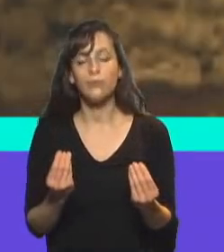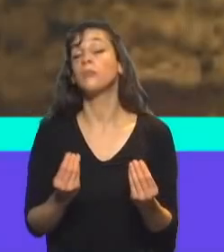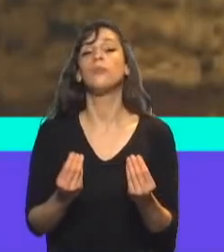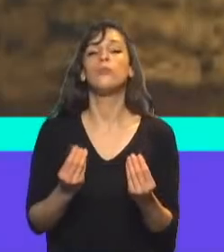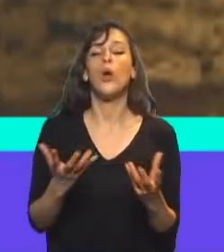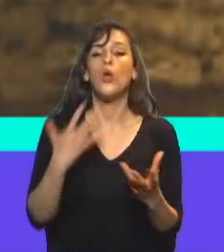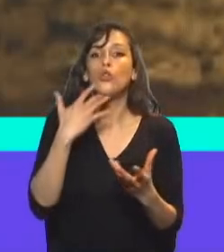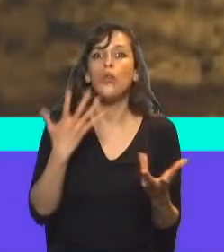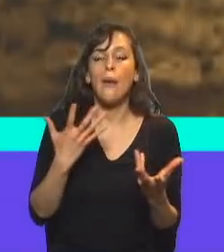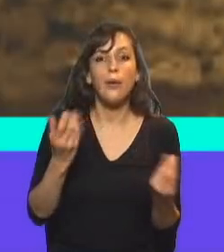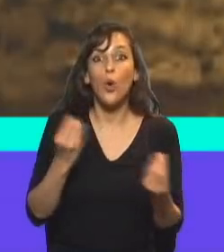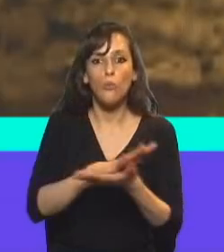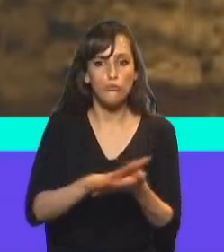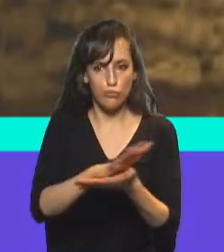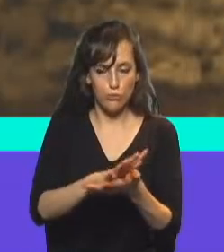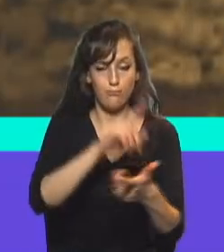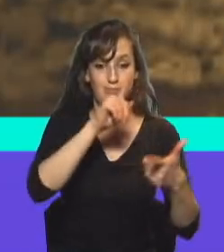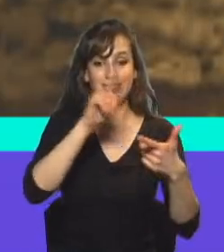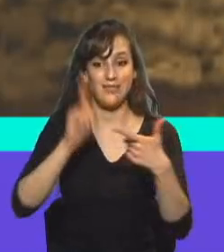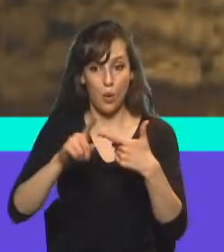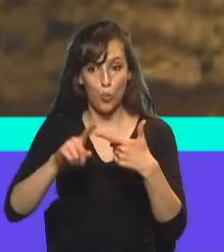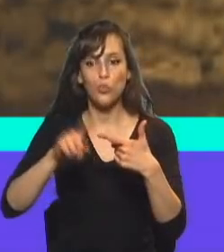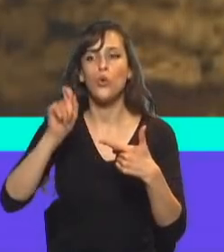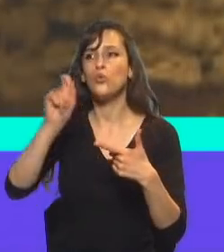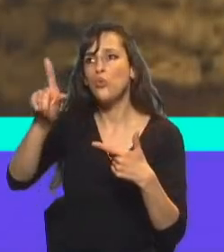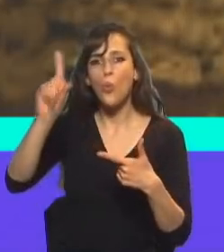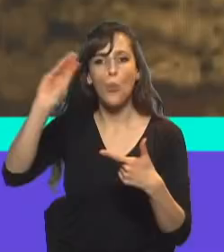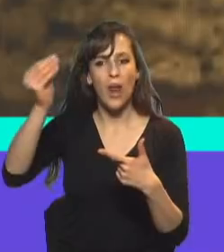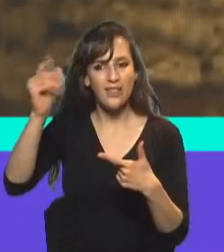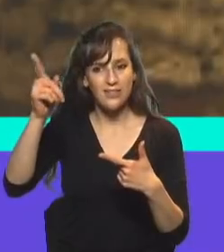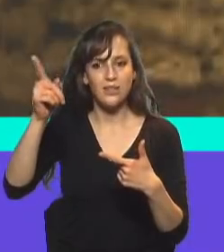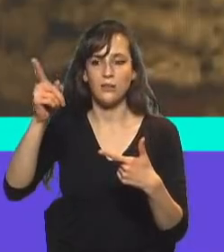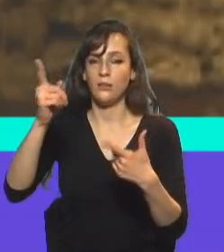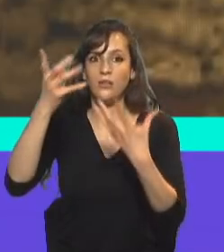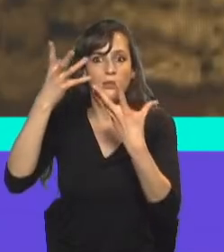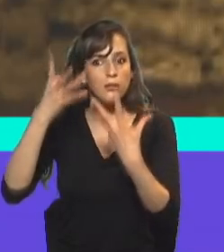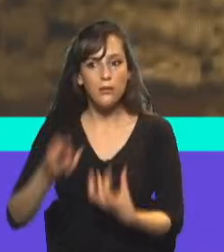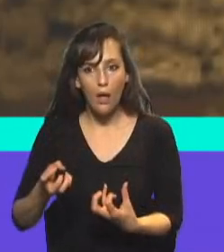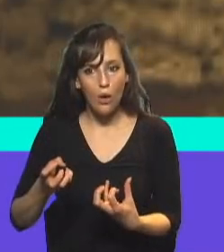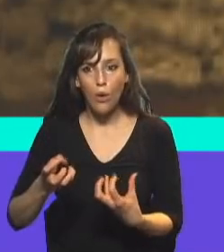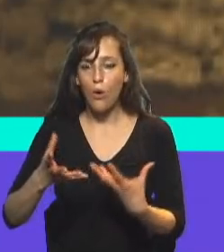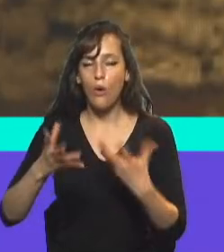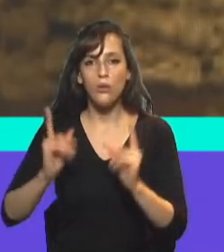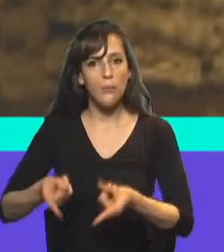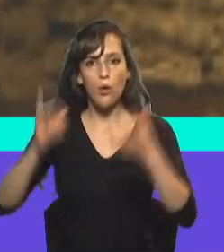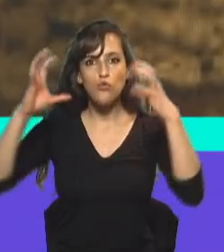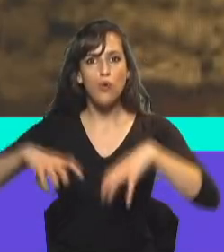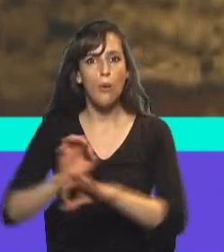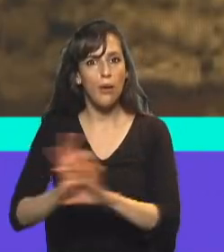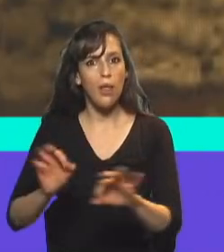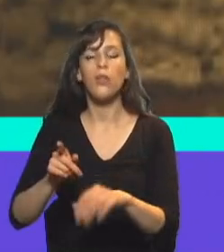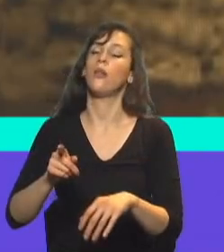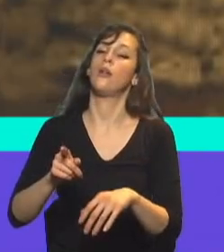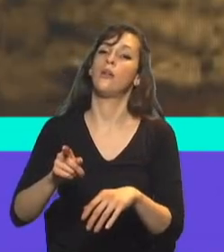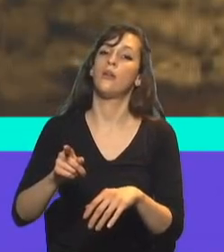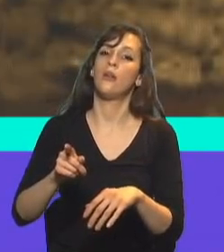viene acabalgada con una sequía enorme en Brasil, una sequía también histórica en Brasil. Ya se está hablando y se está pidiendo, bueno, que